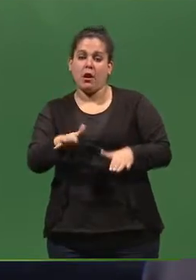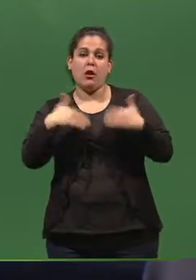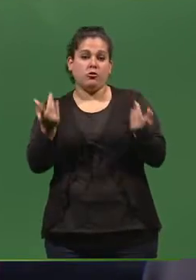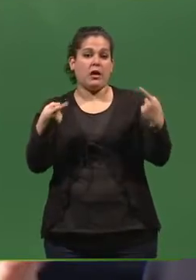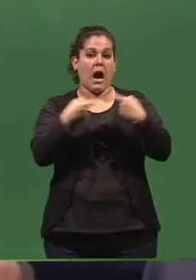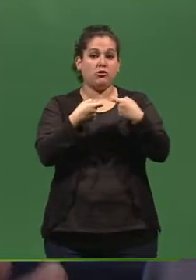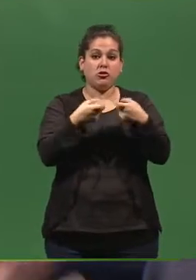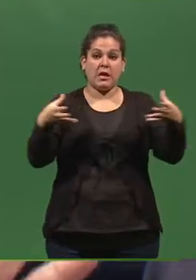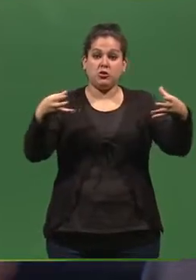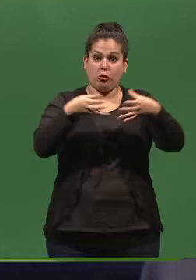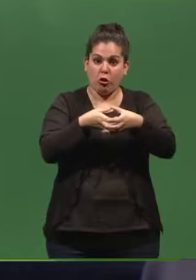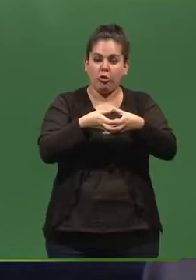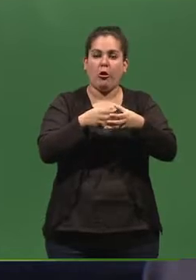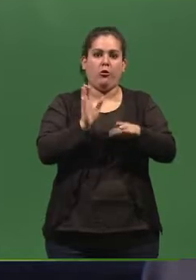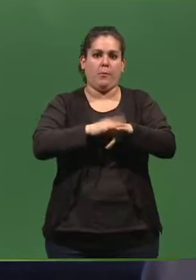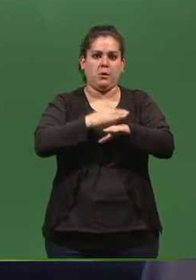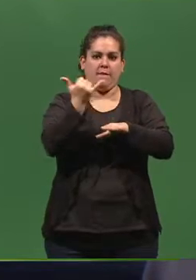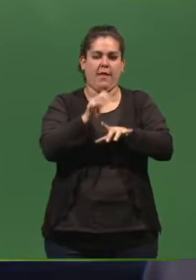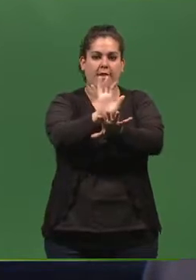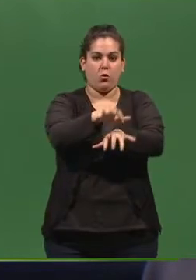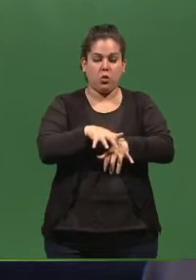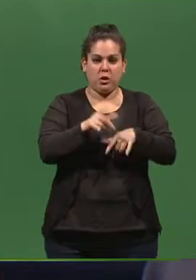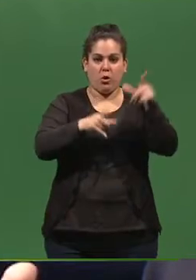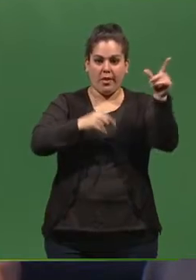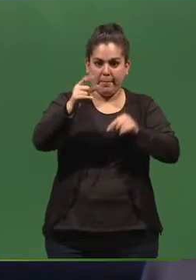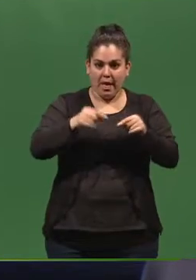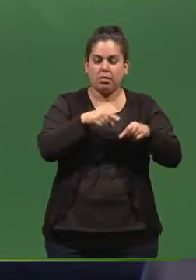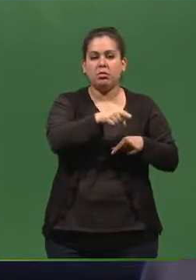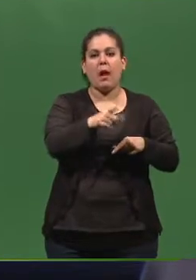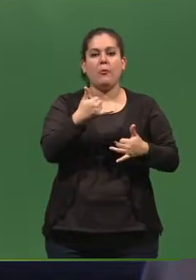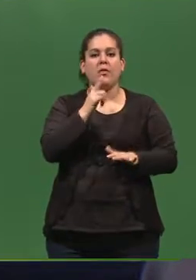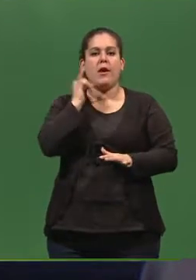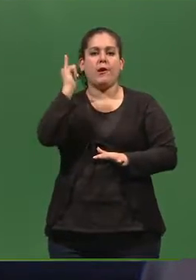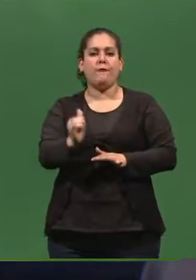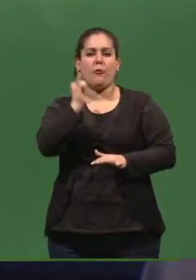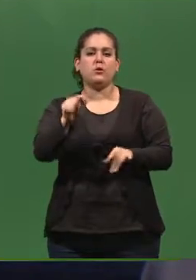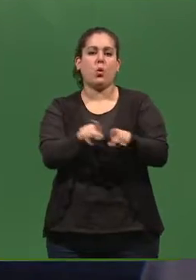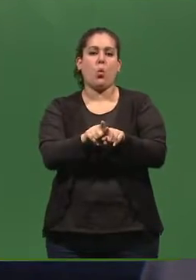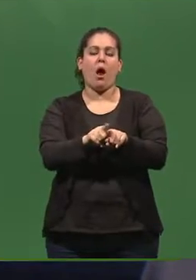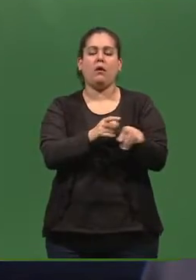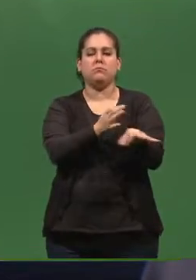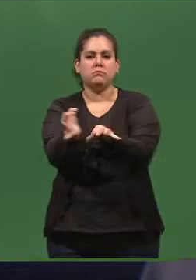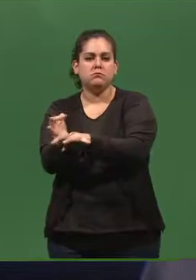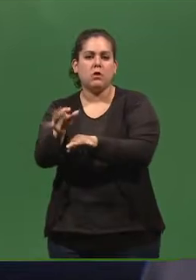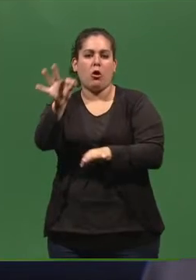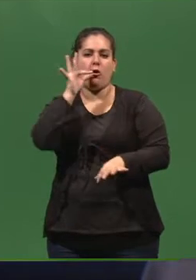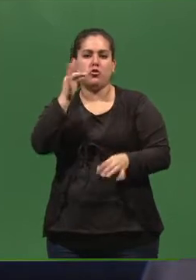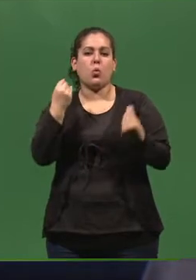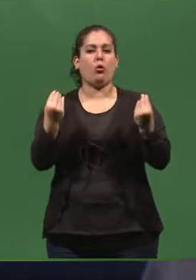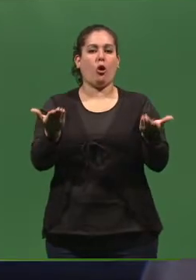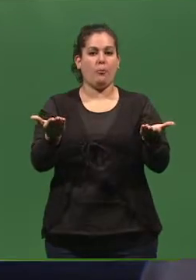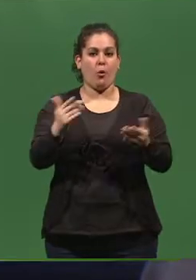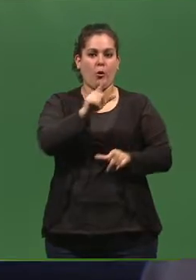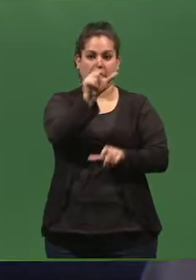la asociación o el que esté a cargo de ese cultivo colectivo puede dar información con respecto al buen uso del cannabis para las personas